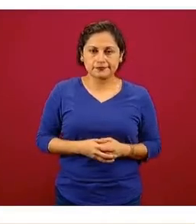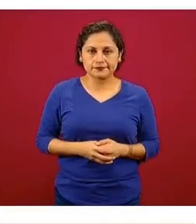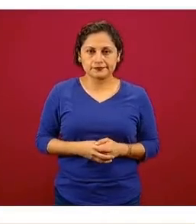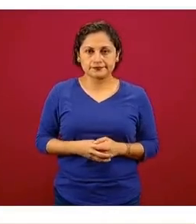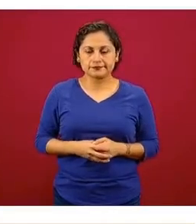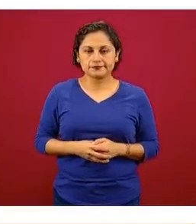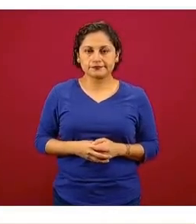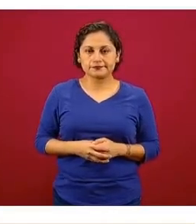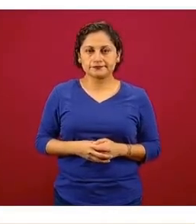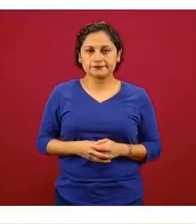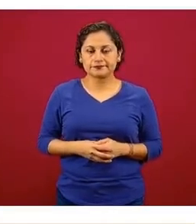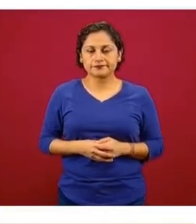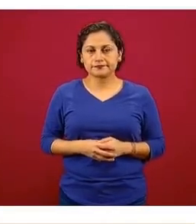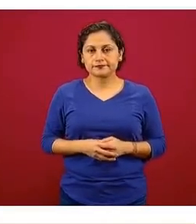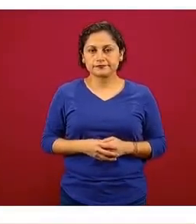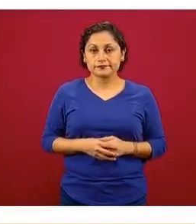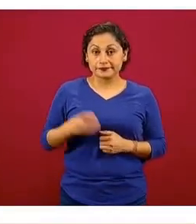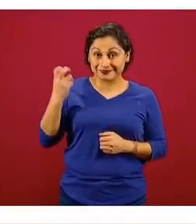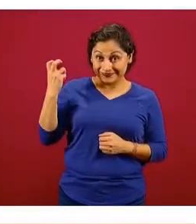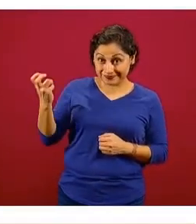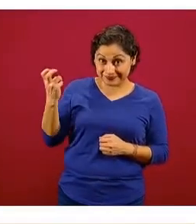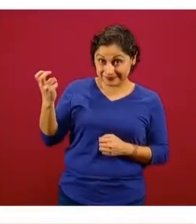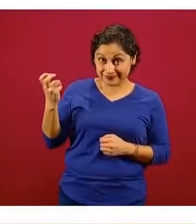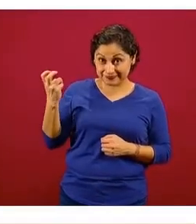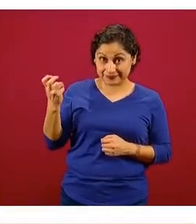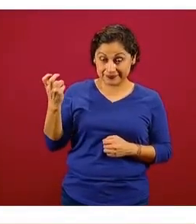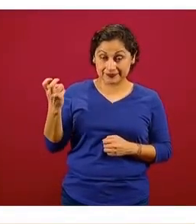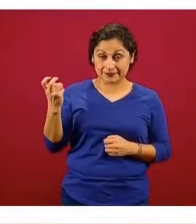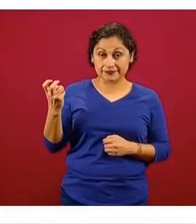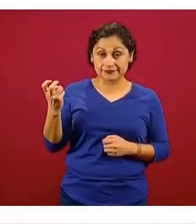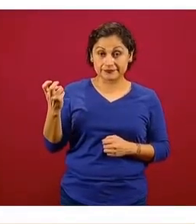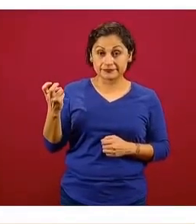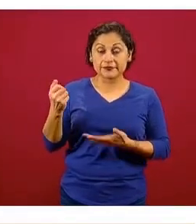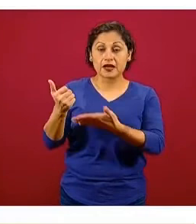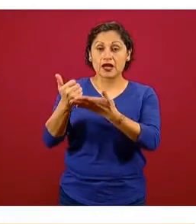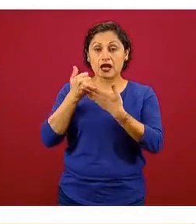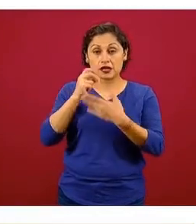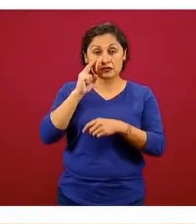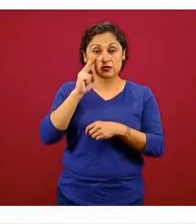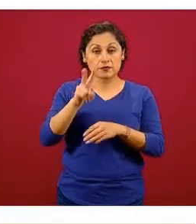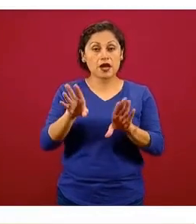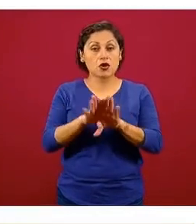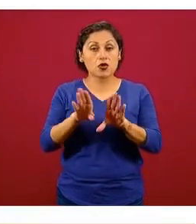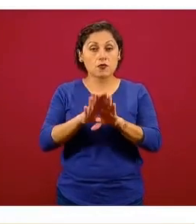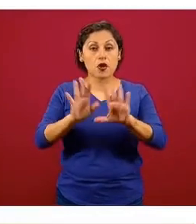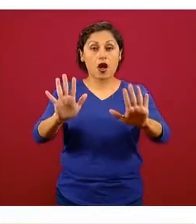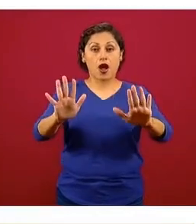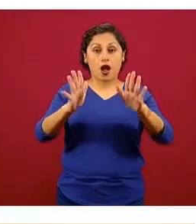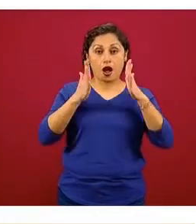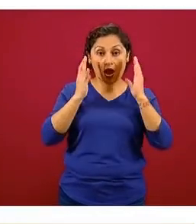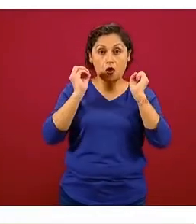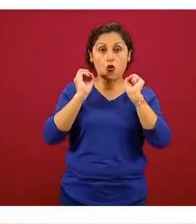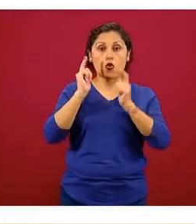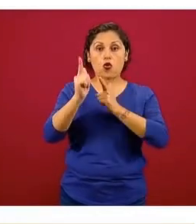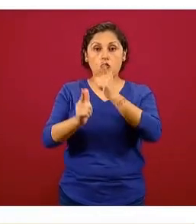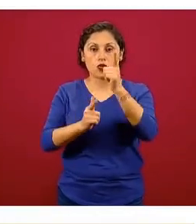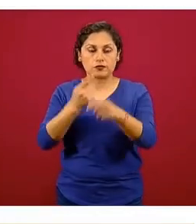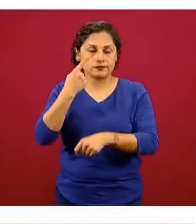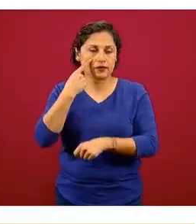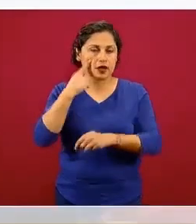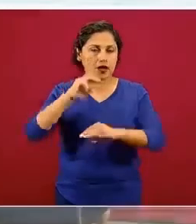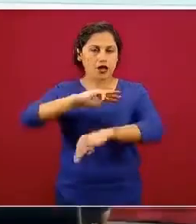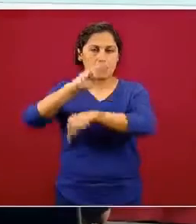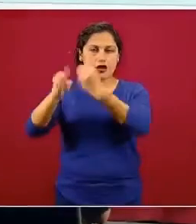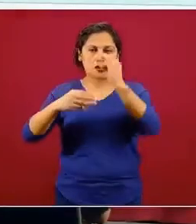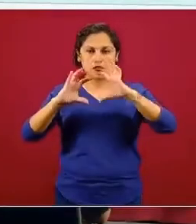Y además, este porcentaje nos ayuda a visualizar la velocidad de la epidemia. A nivel mundial, en este momento tenemos